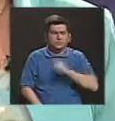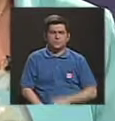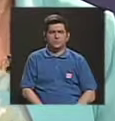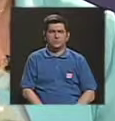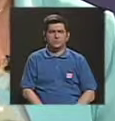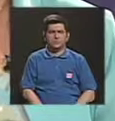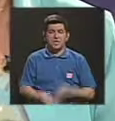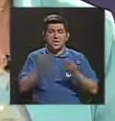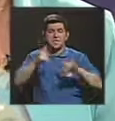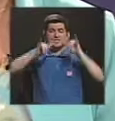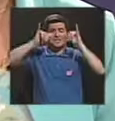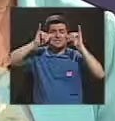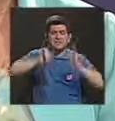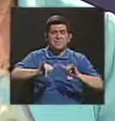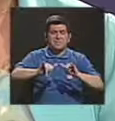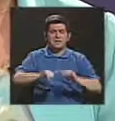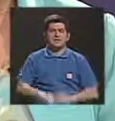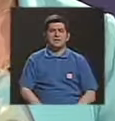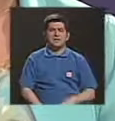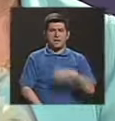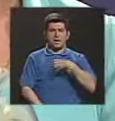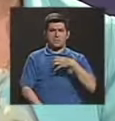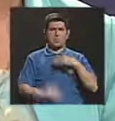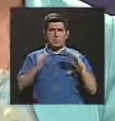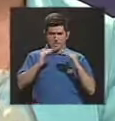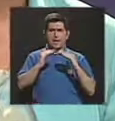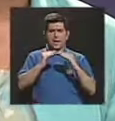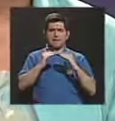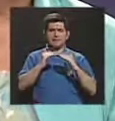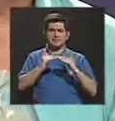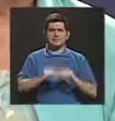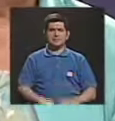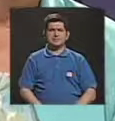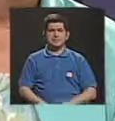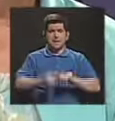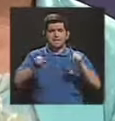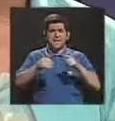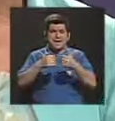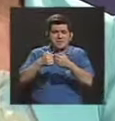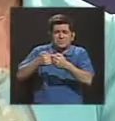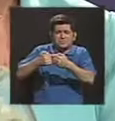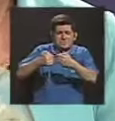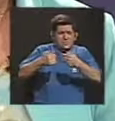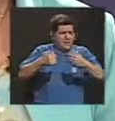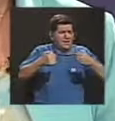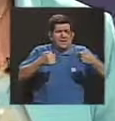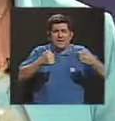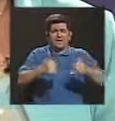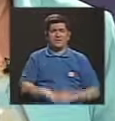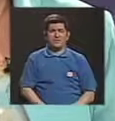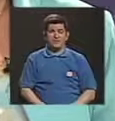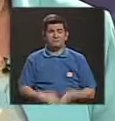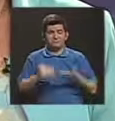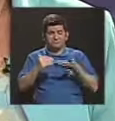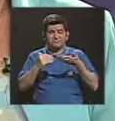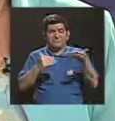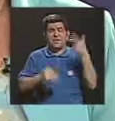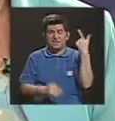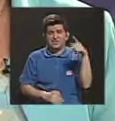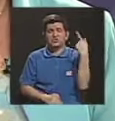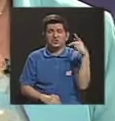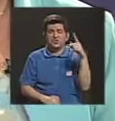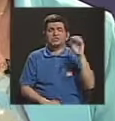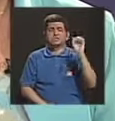está recluido en su mismo hogar, que lo tienen como aparte y todo. Lógicamente son factores de